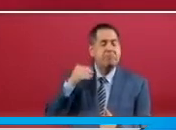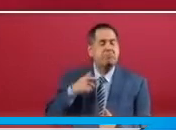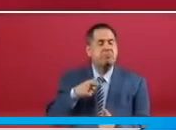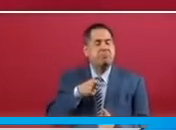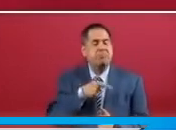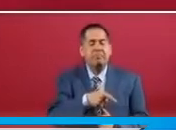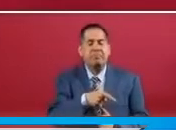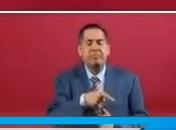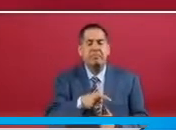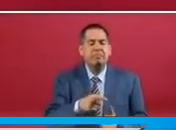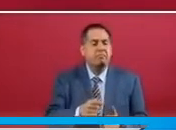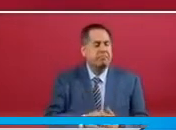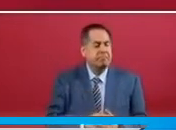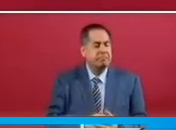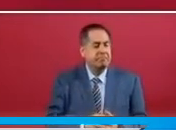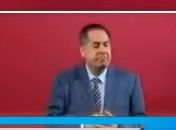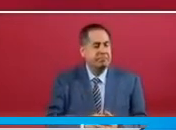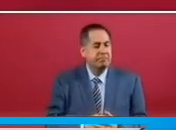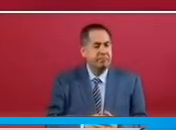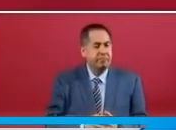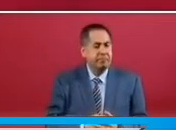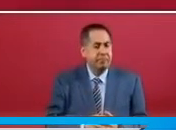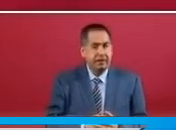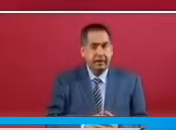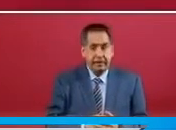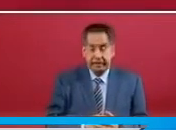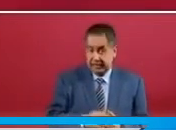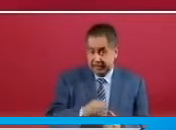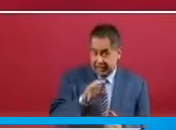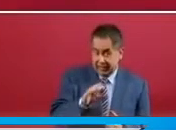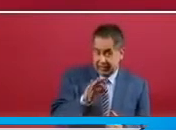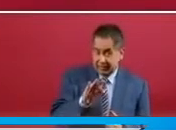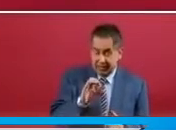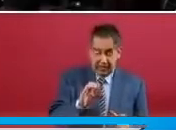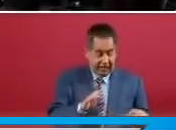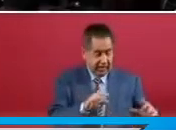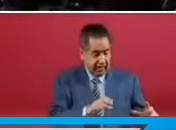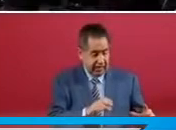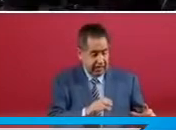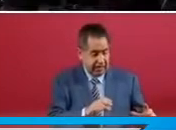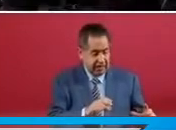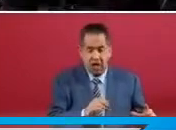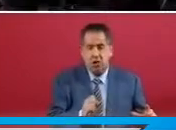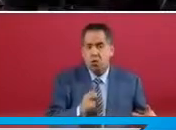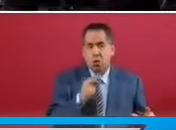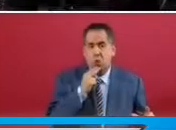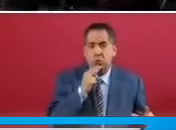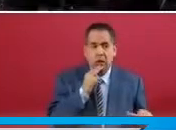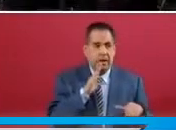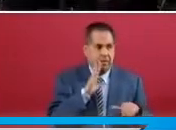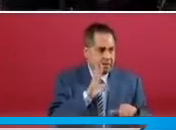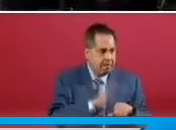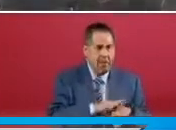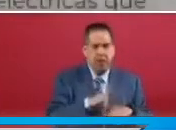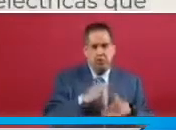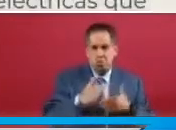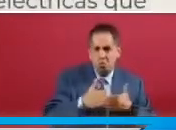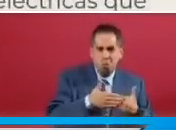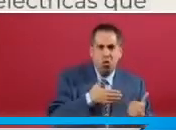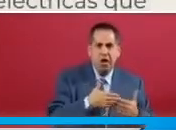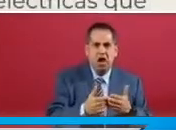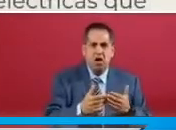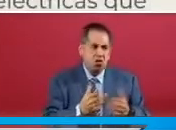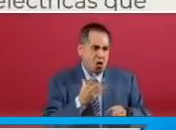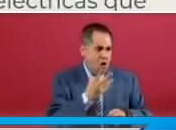Mateos, ahora se modernizarán. Otra política recurrente era el cierre de plantas generadoras de energía. Se detendrá este plan perverso de destruir a